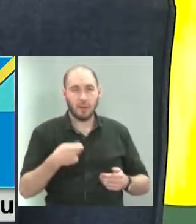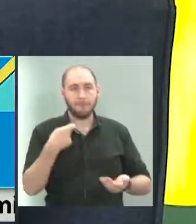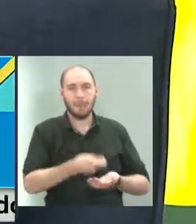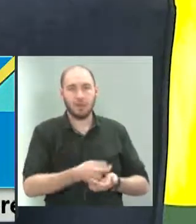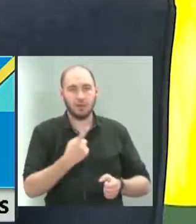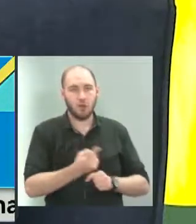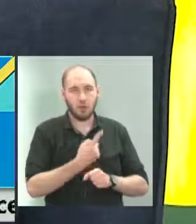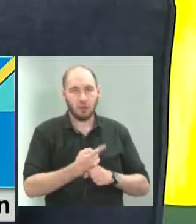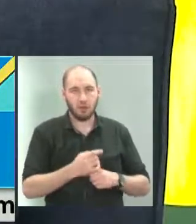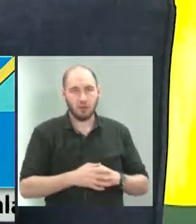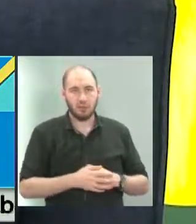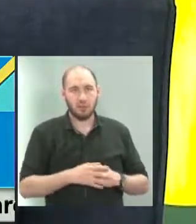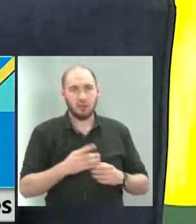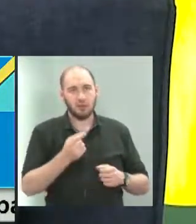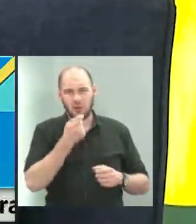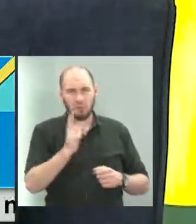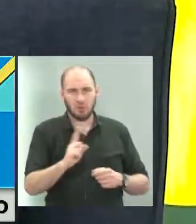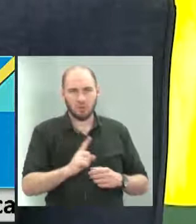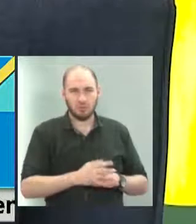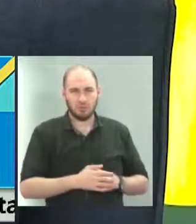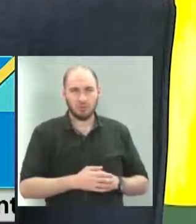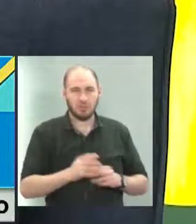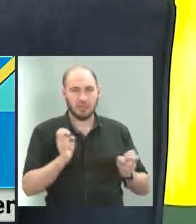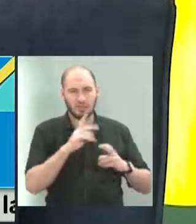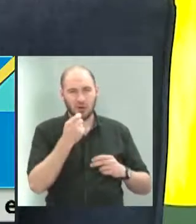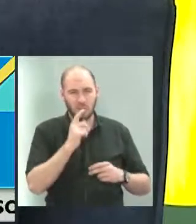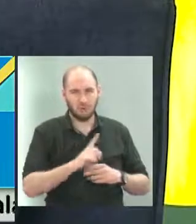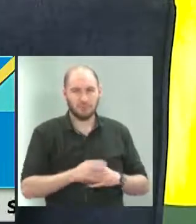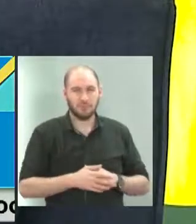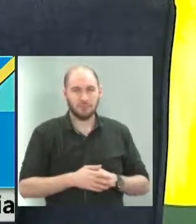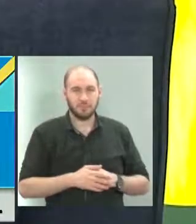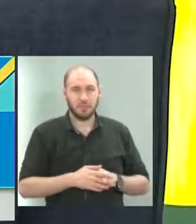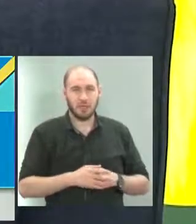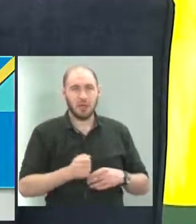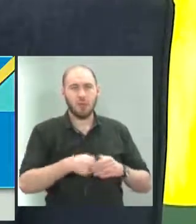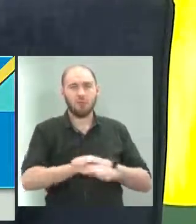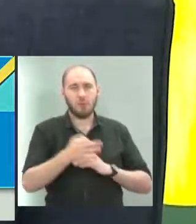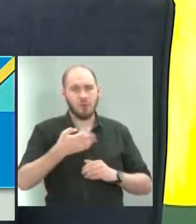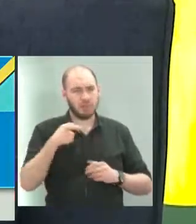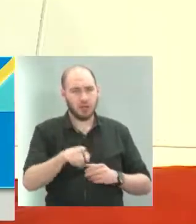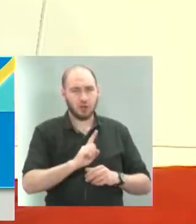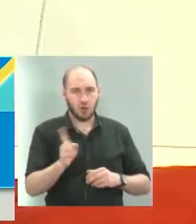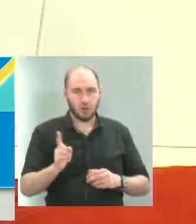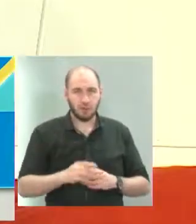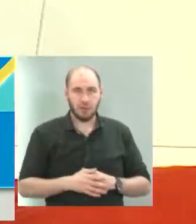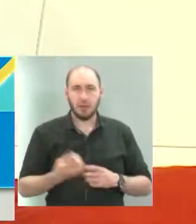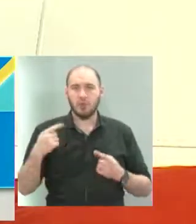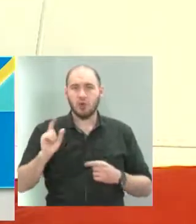plata, afortunadamente, tampoco nos gusta conceptualmente, al fútbol profesional. Está bien, pero,